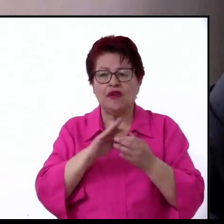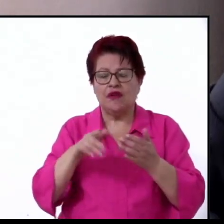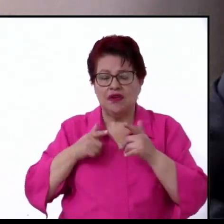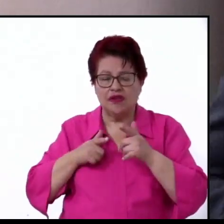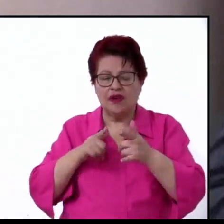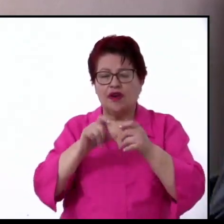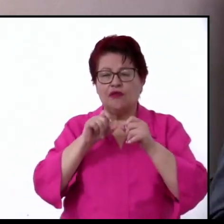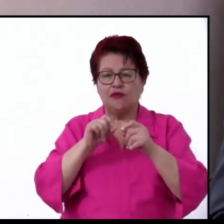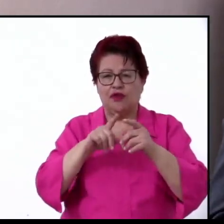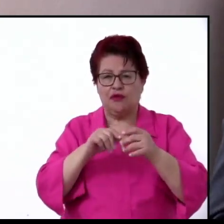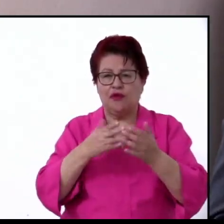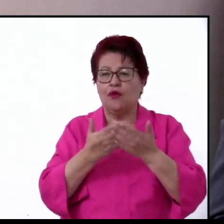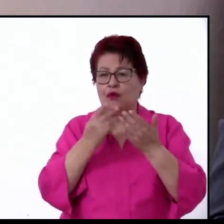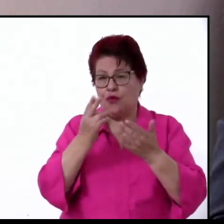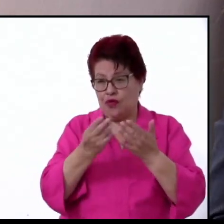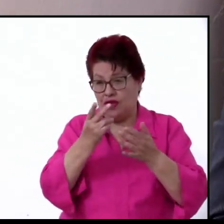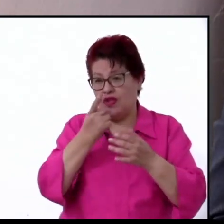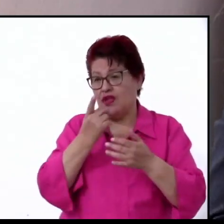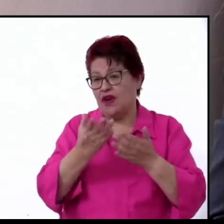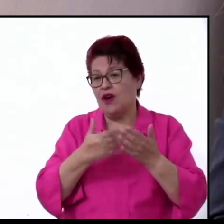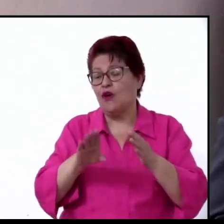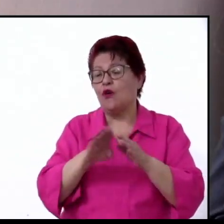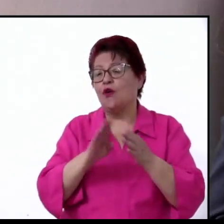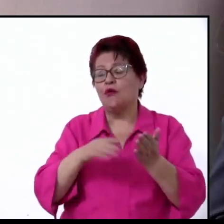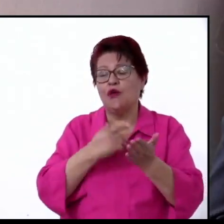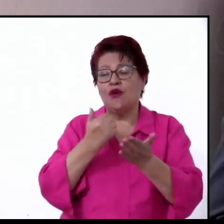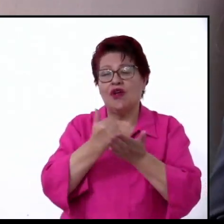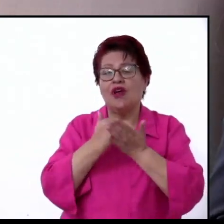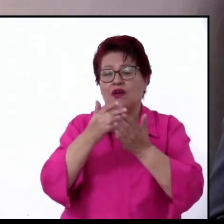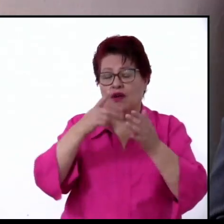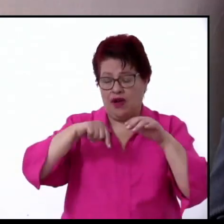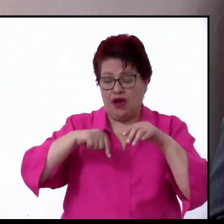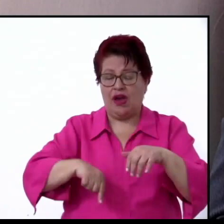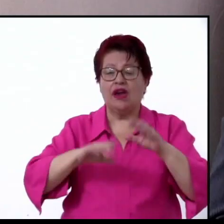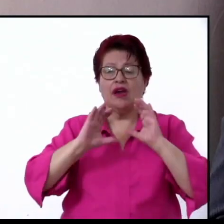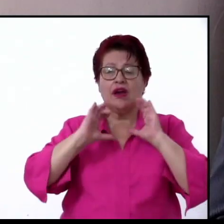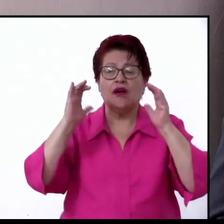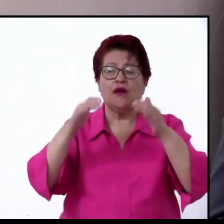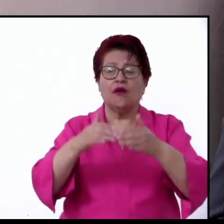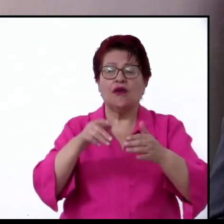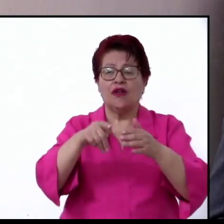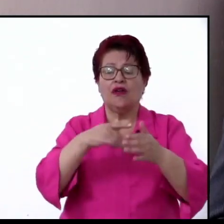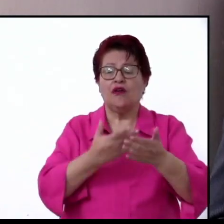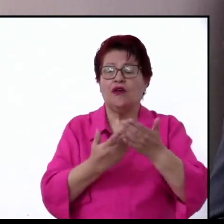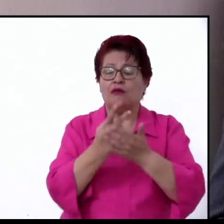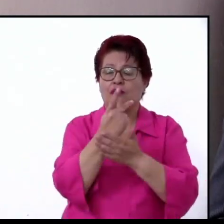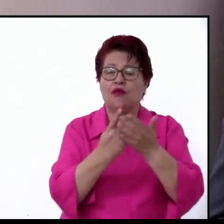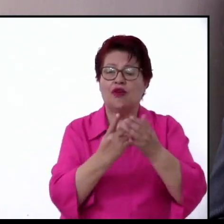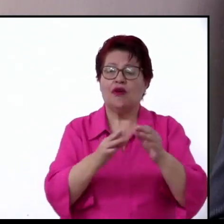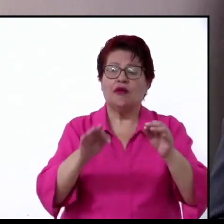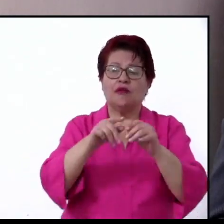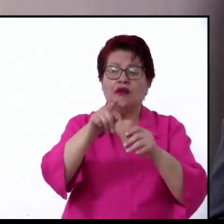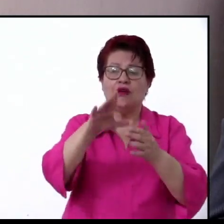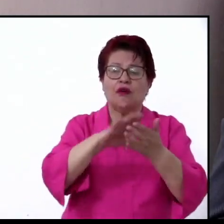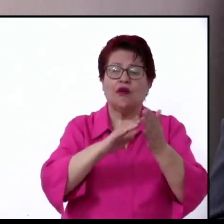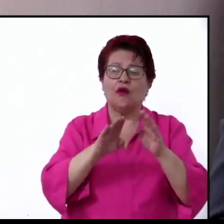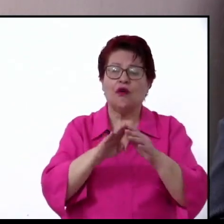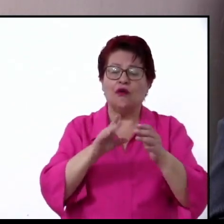continuar. Entonces, que usted nos diga cómo le ayudamos desde este Congreso para que programas tan importantes como